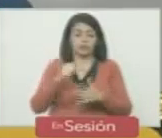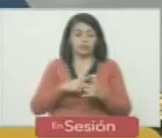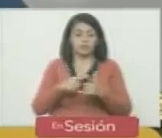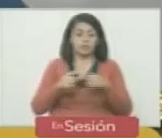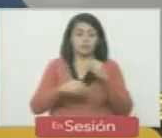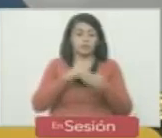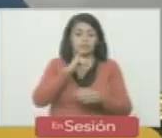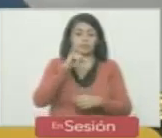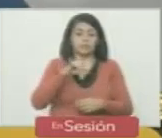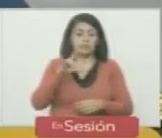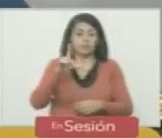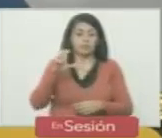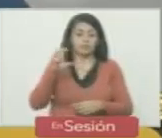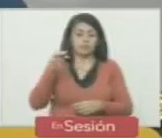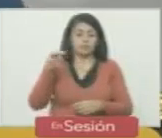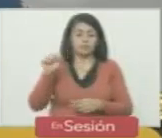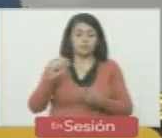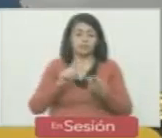León,